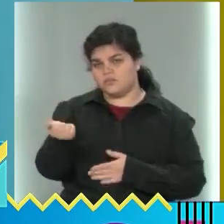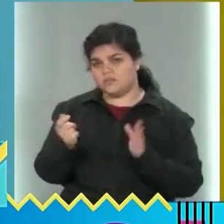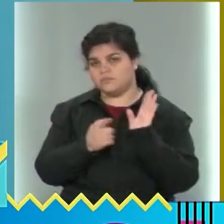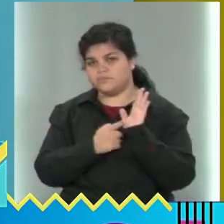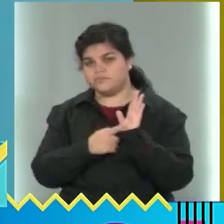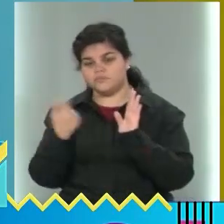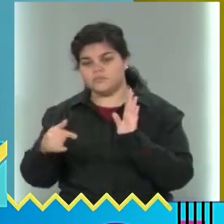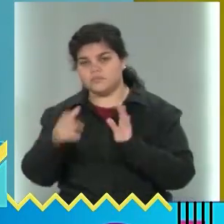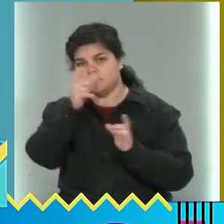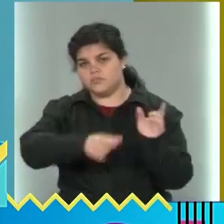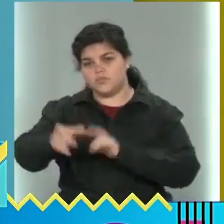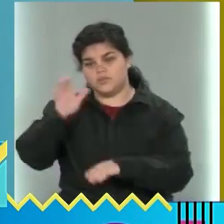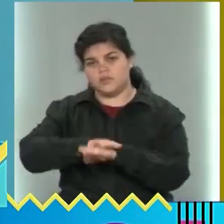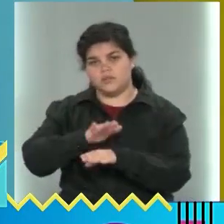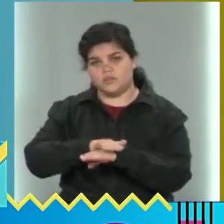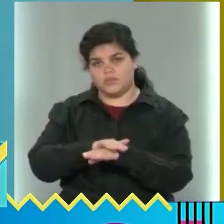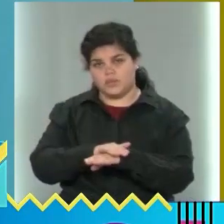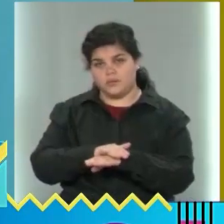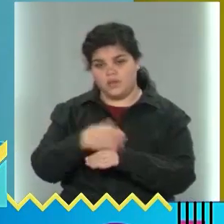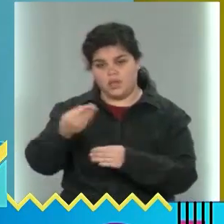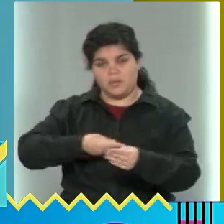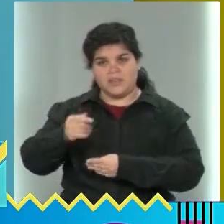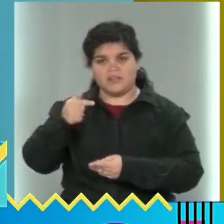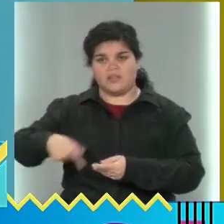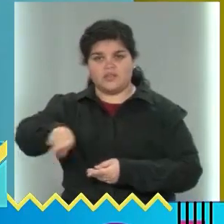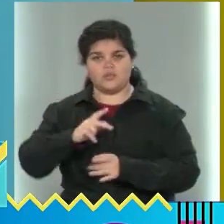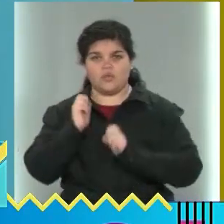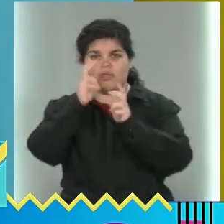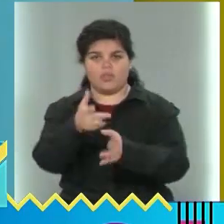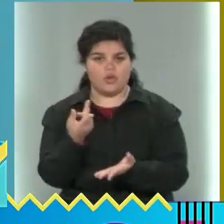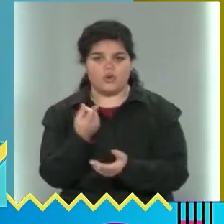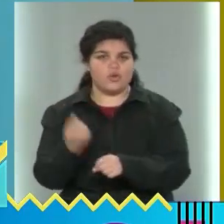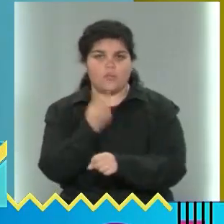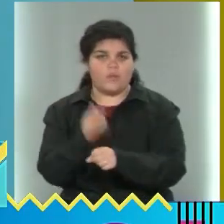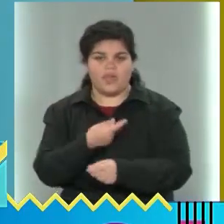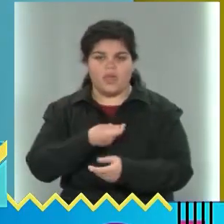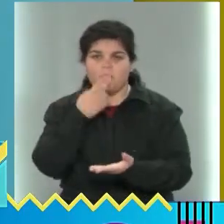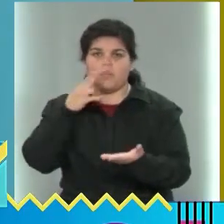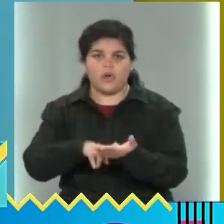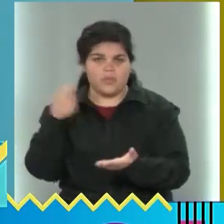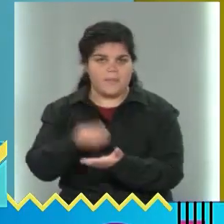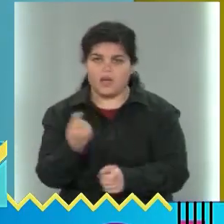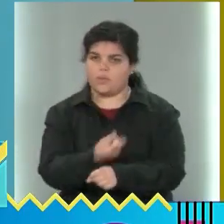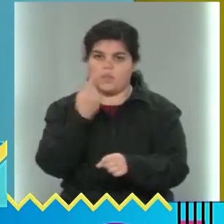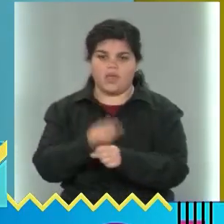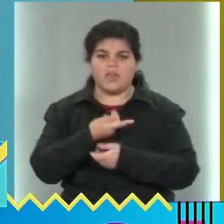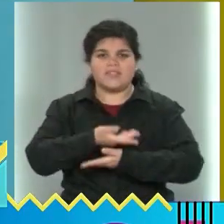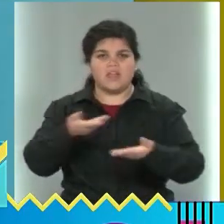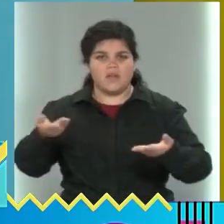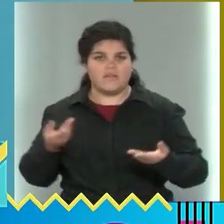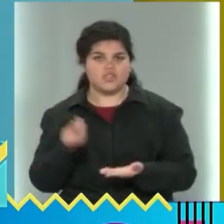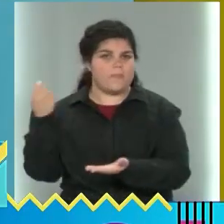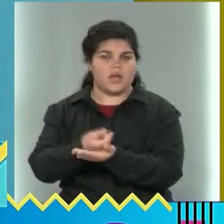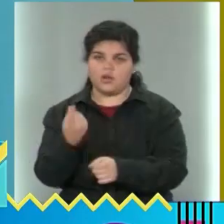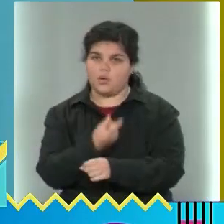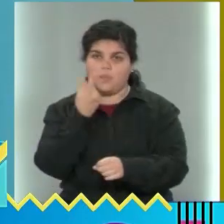con personas a cargo de una pyme que decían, bueno, no se puede pagar los impuestos, no se pueden pagar las tarifas. Hay una